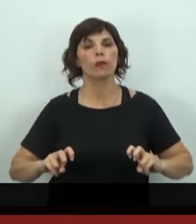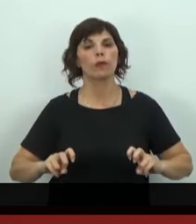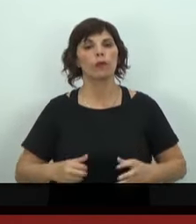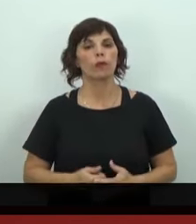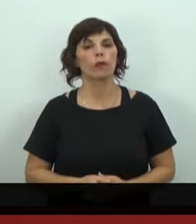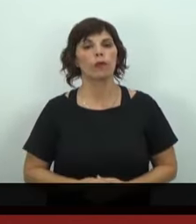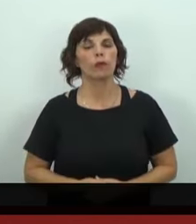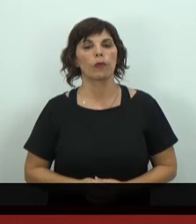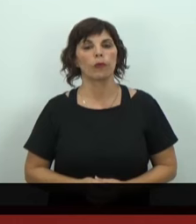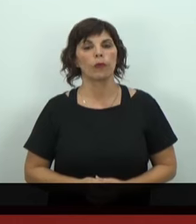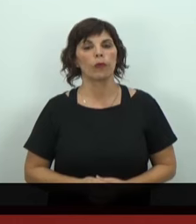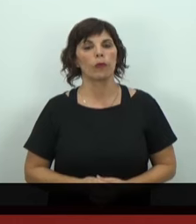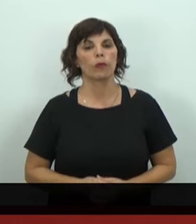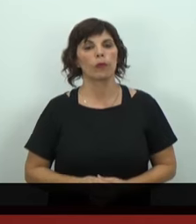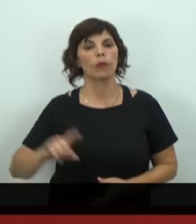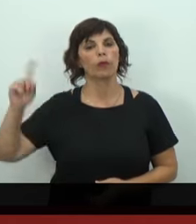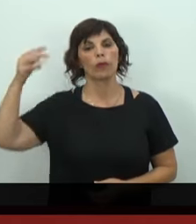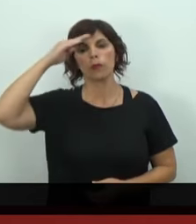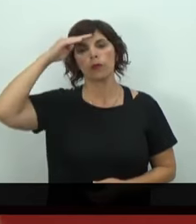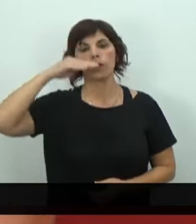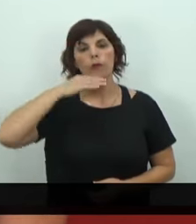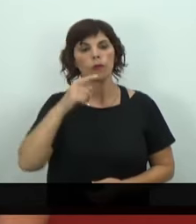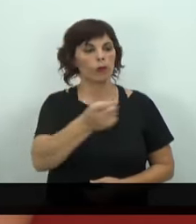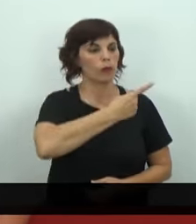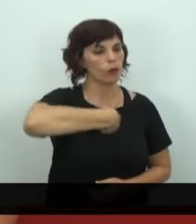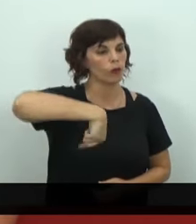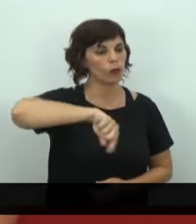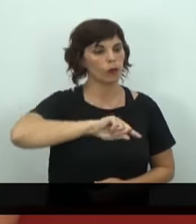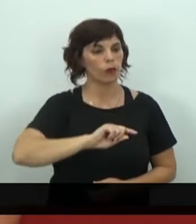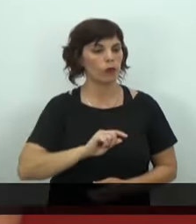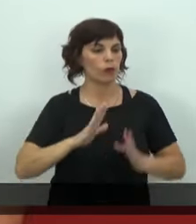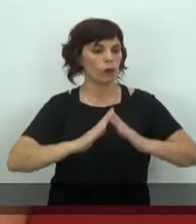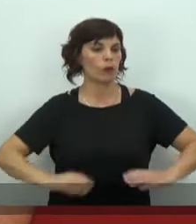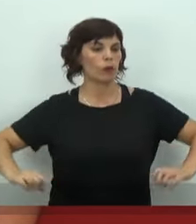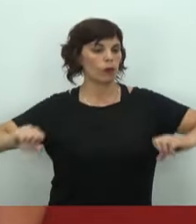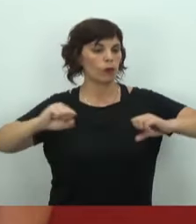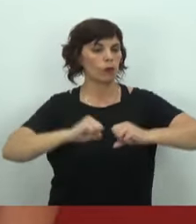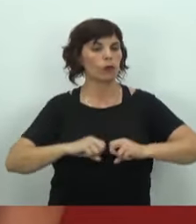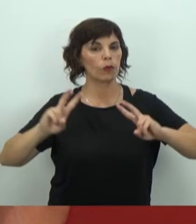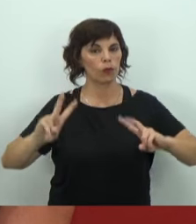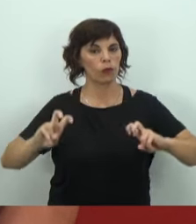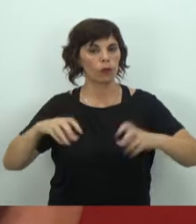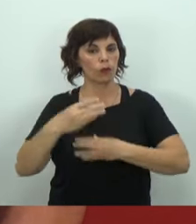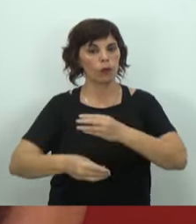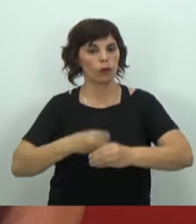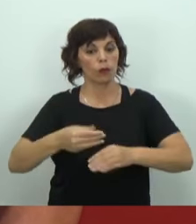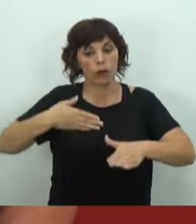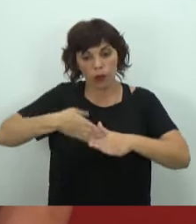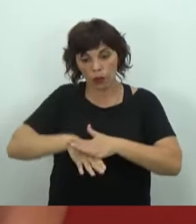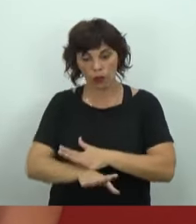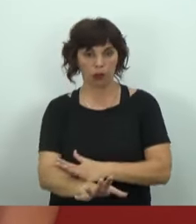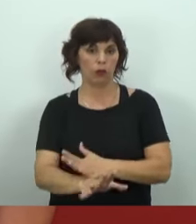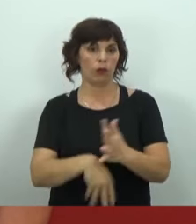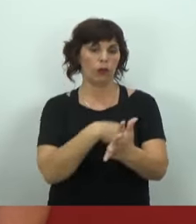Y Dios el Padre hizo un pacto con nosotros, un pacto con la sangre, esa